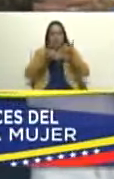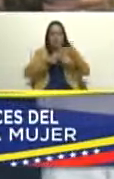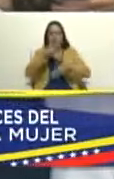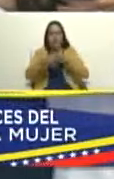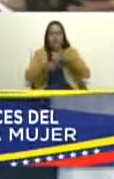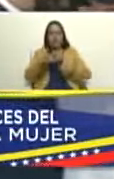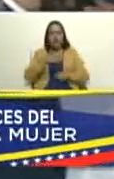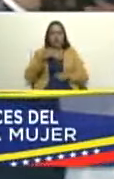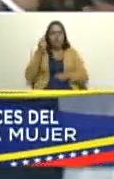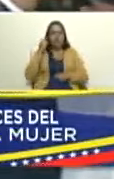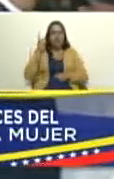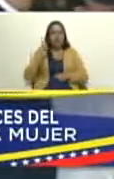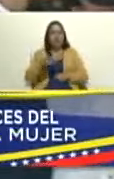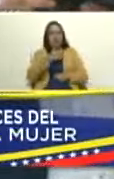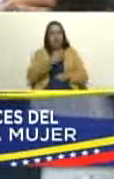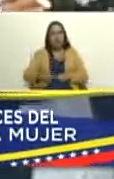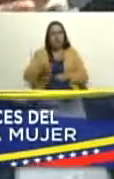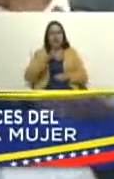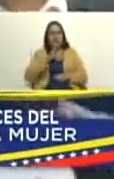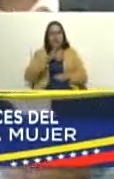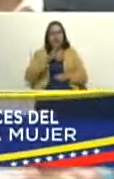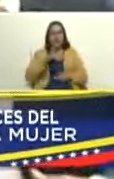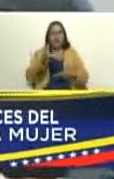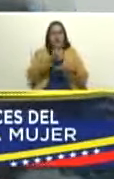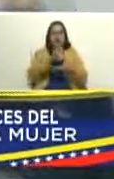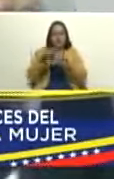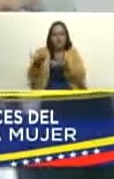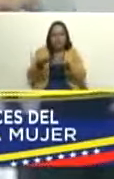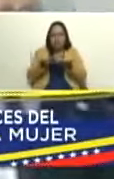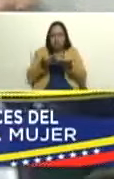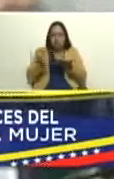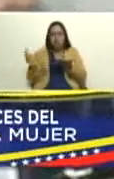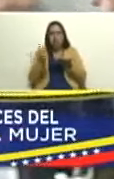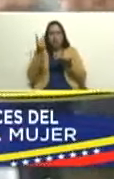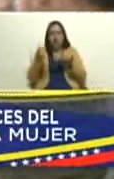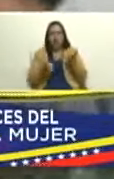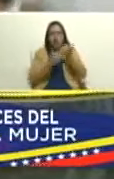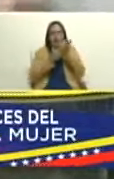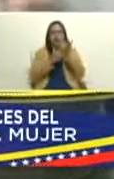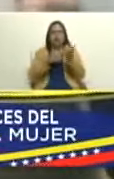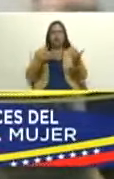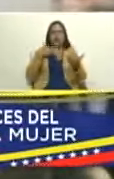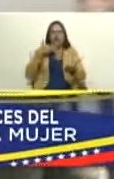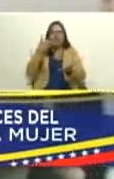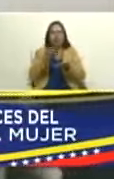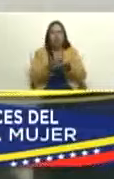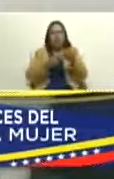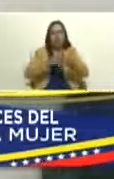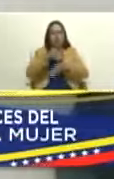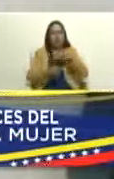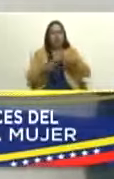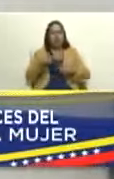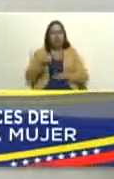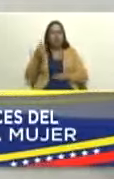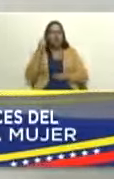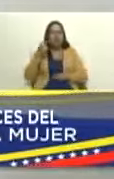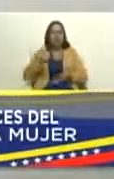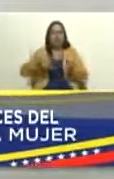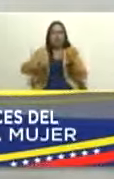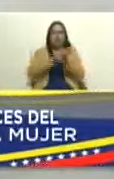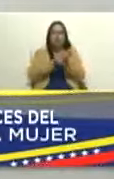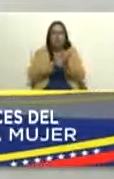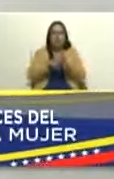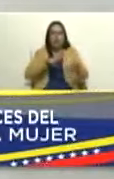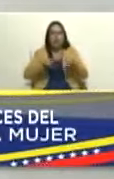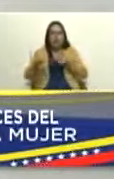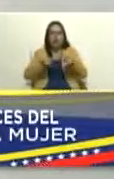el presidente del Banco Bicentenario, que me dio mi segundo crédito. Muy agradecida por el programa Soy Mujer, lo vuelvo y lo repito, por la